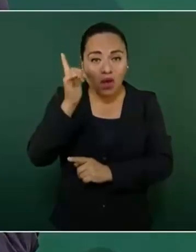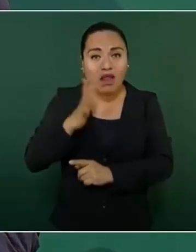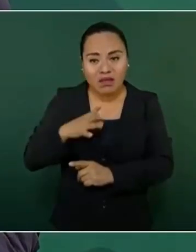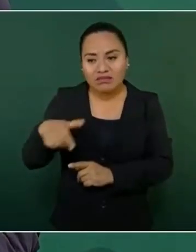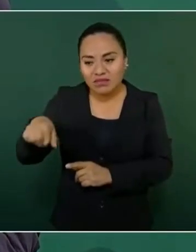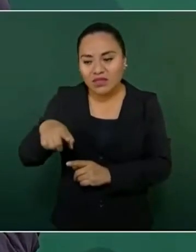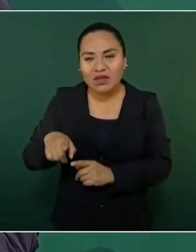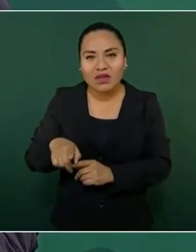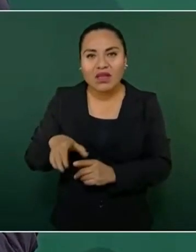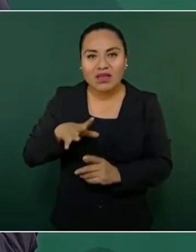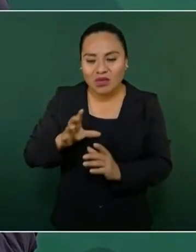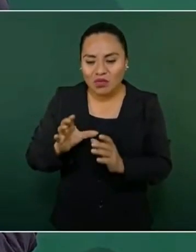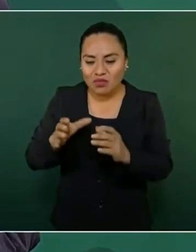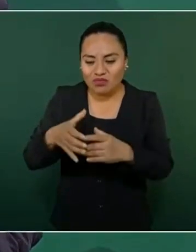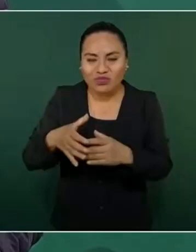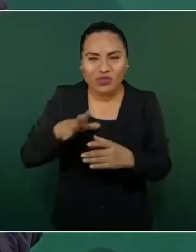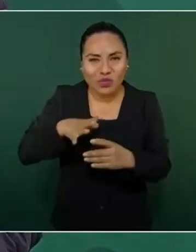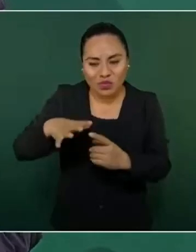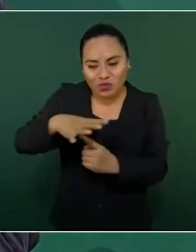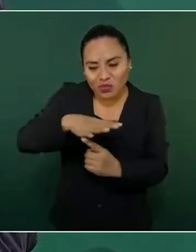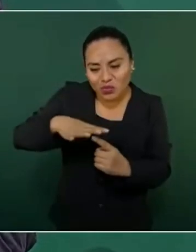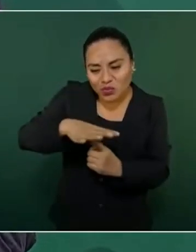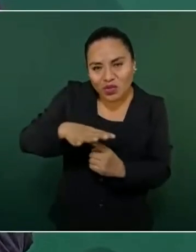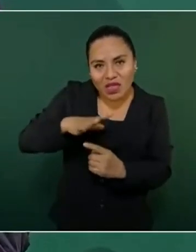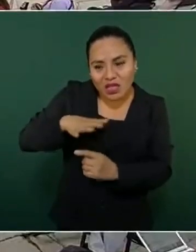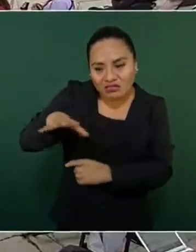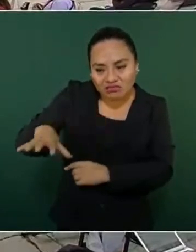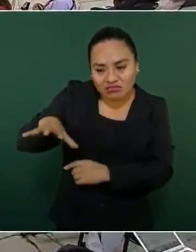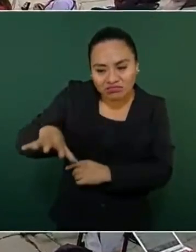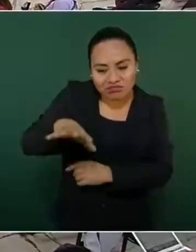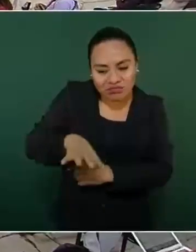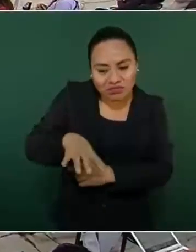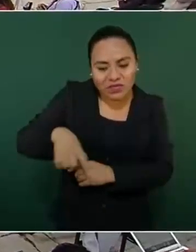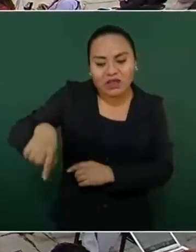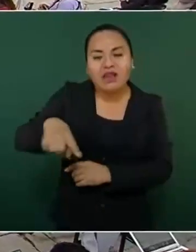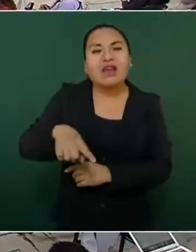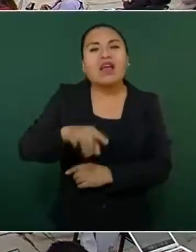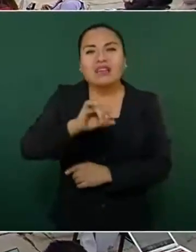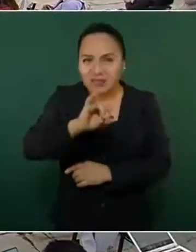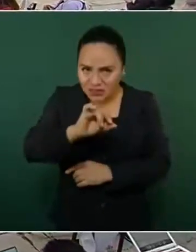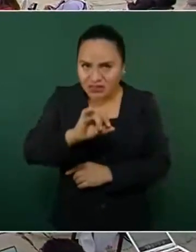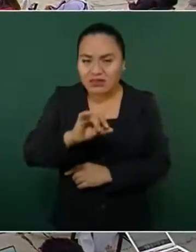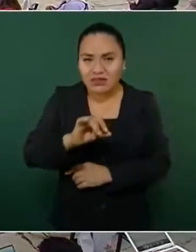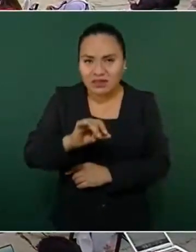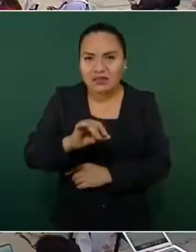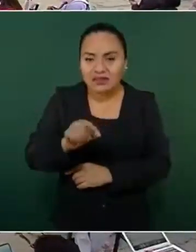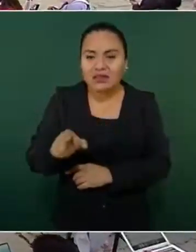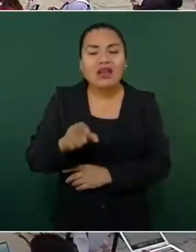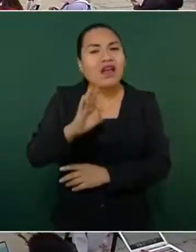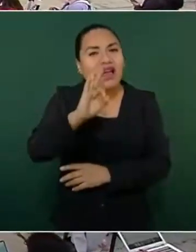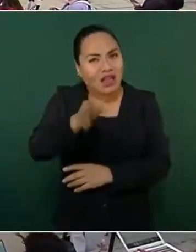convenzan a los que se oponen, que no es mayoría.